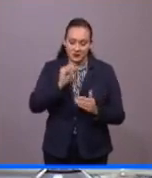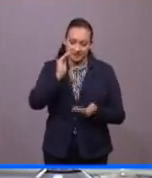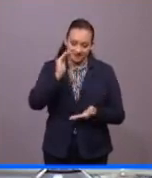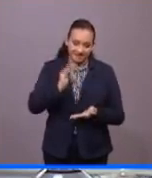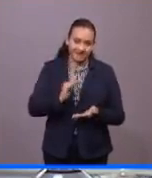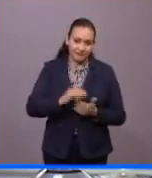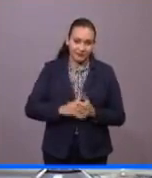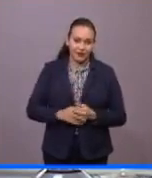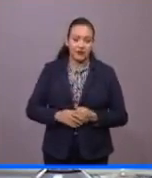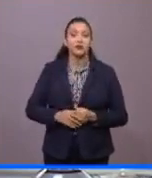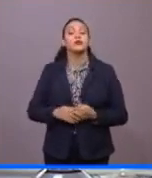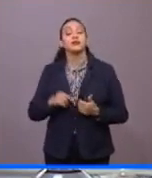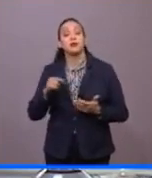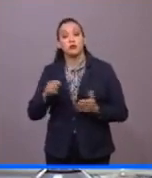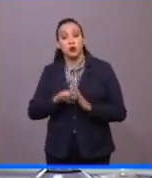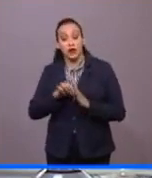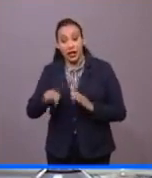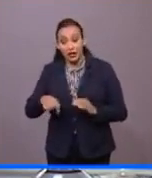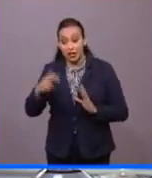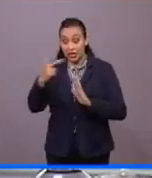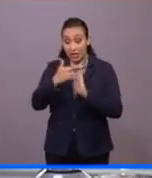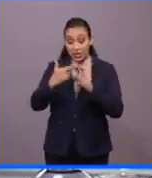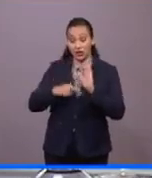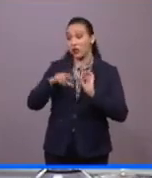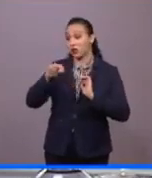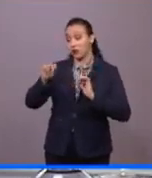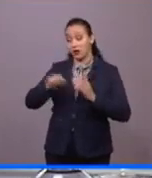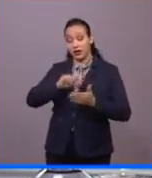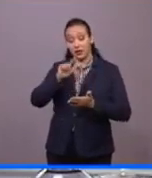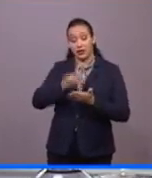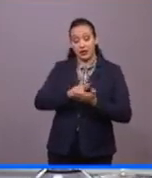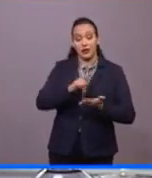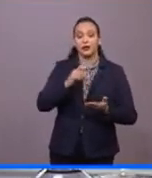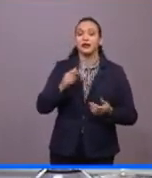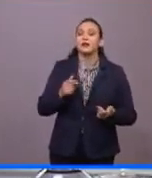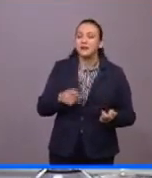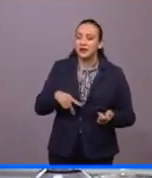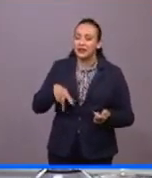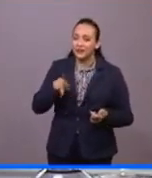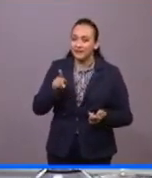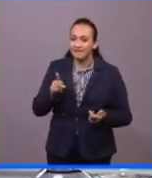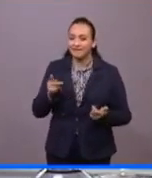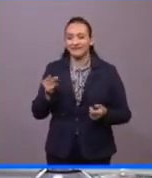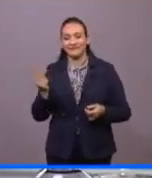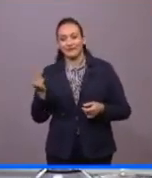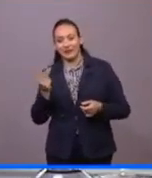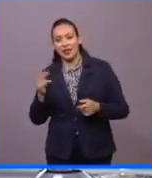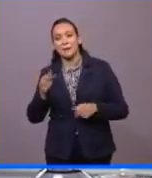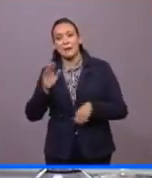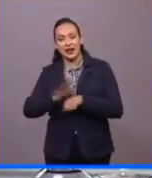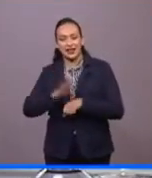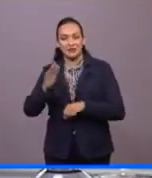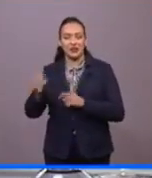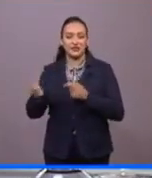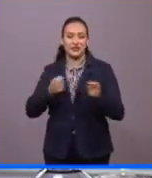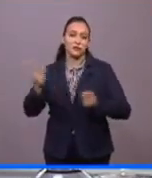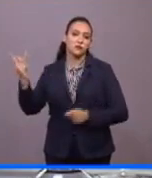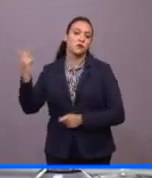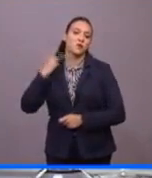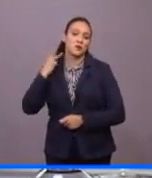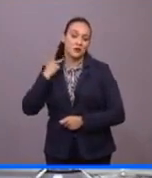aquí no son racionalidades, aquí no son reglas, etcétera, sino aquí lo que hay son elementos políticos que tienen que